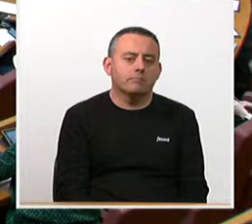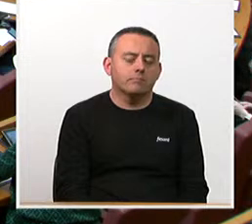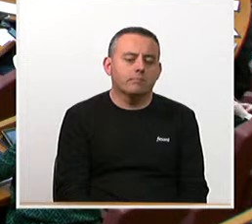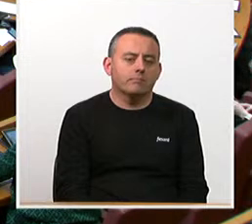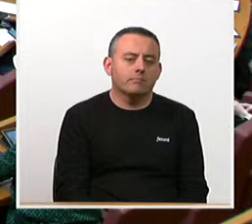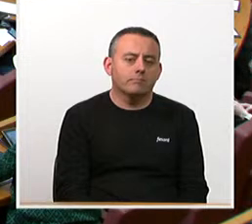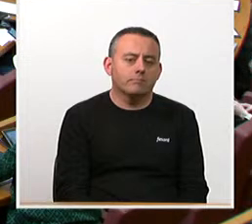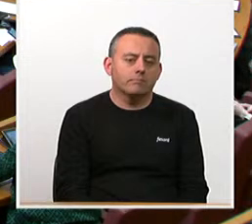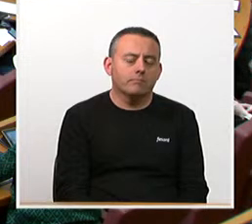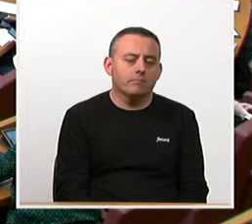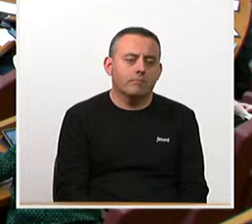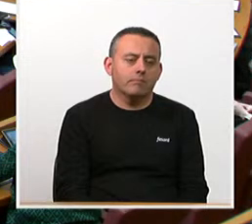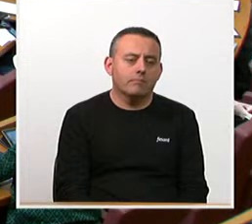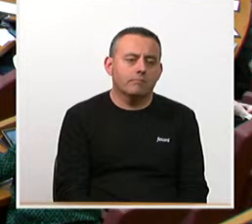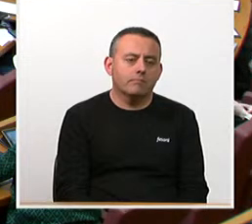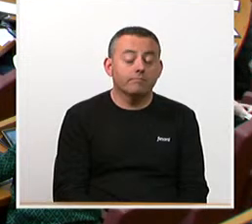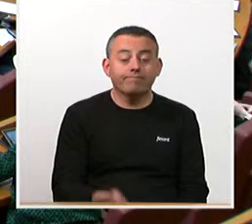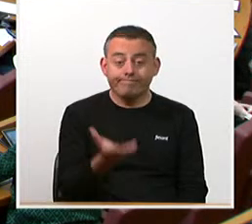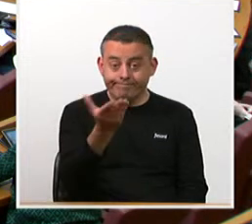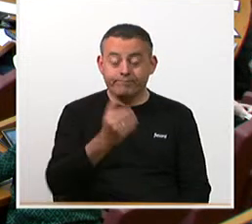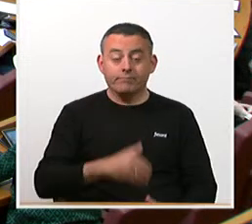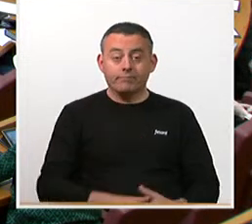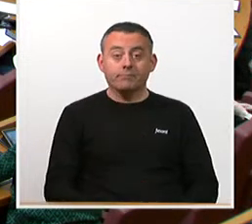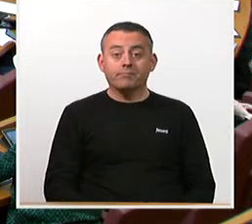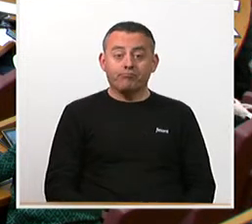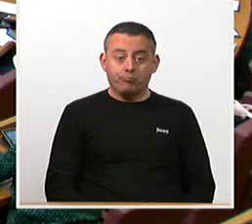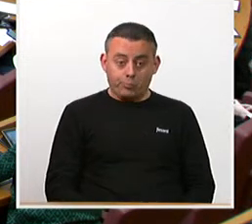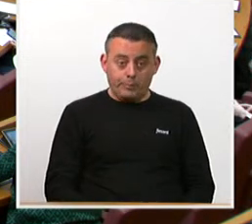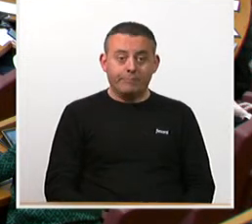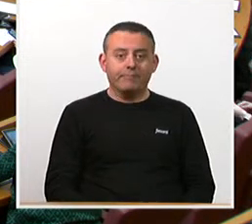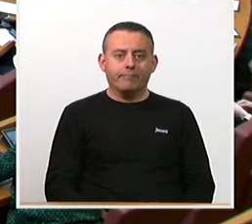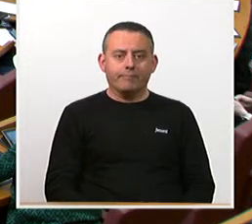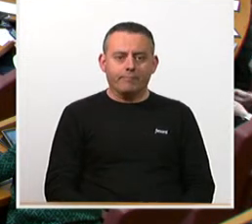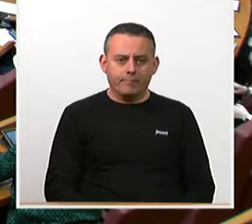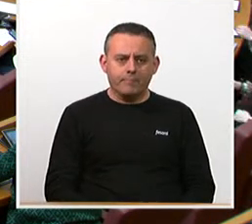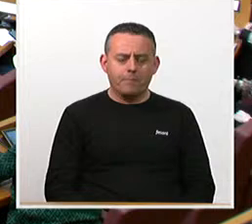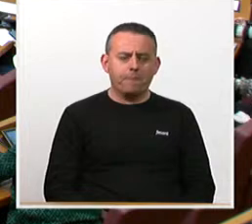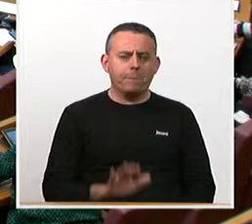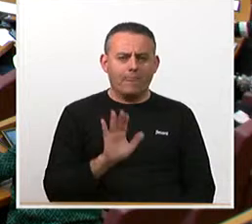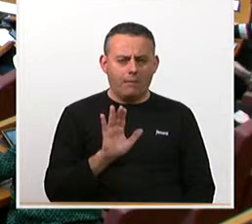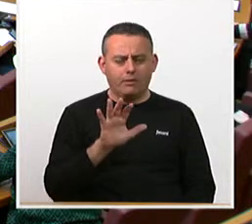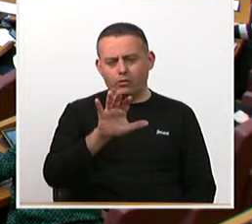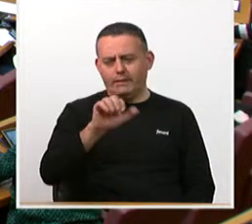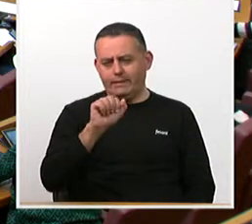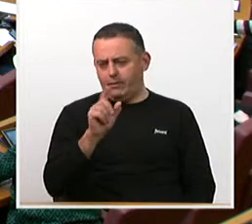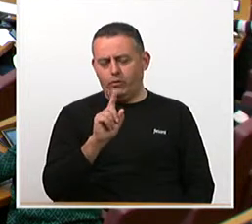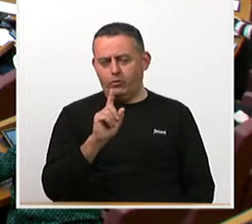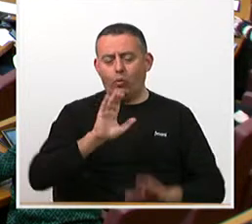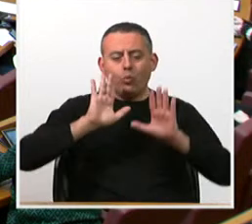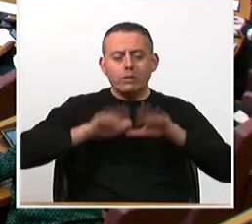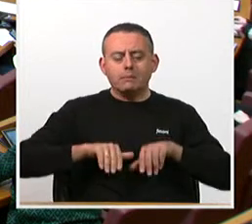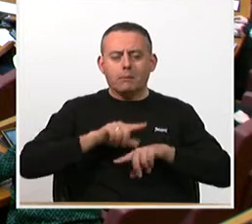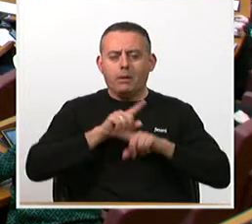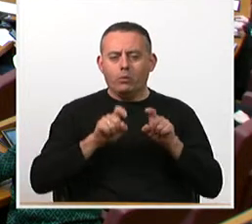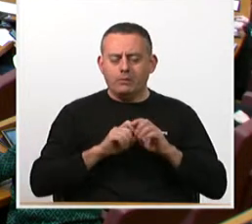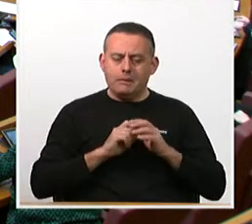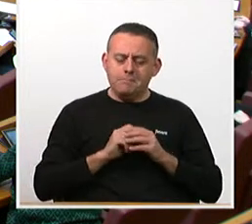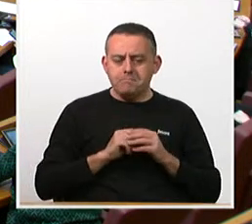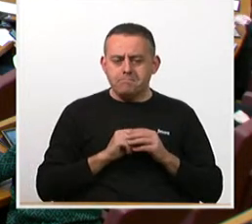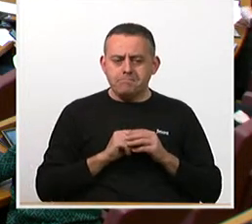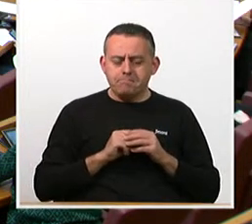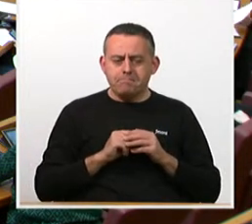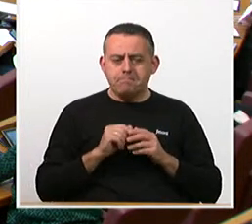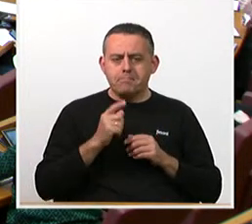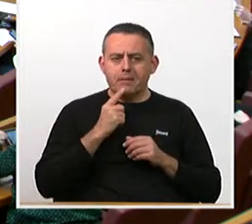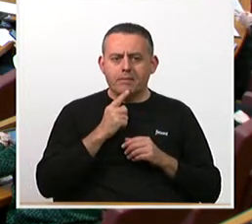Barrera Cuando quiera seora no entendido muy bien la última pregunta cuando dice que se refería entiendo que la